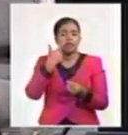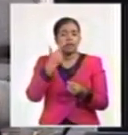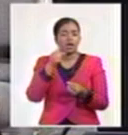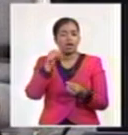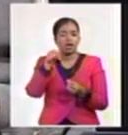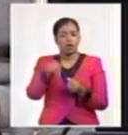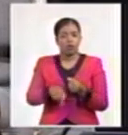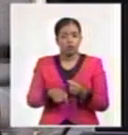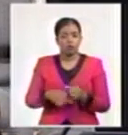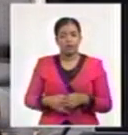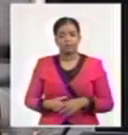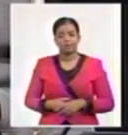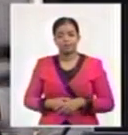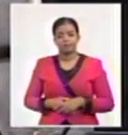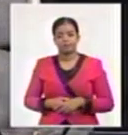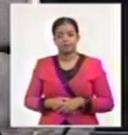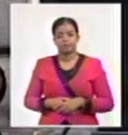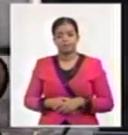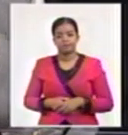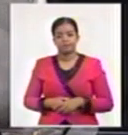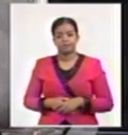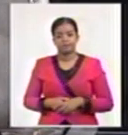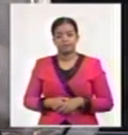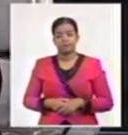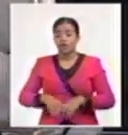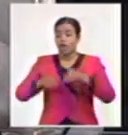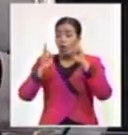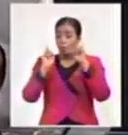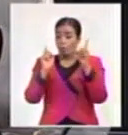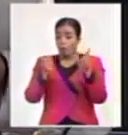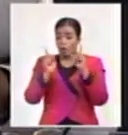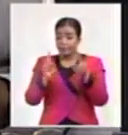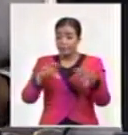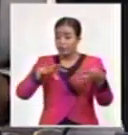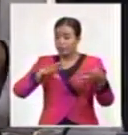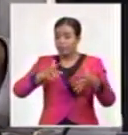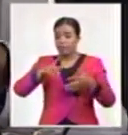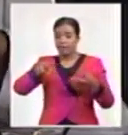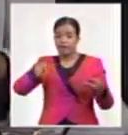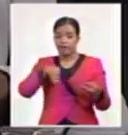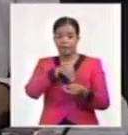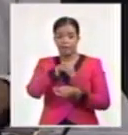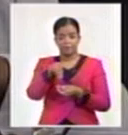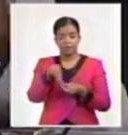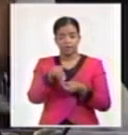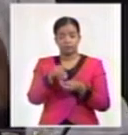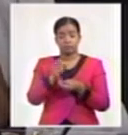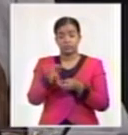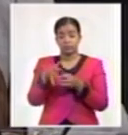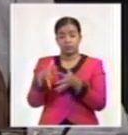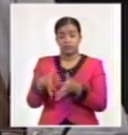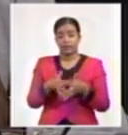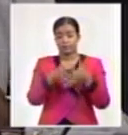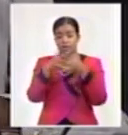condiciones geopolíticas unilaterales que hasta ahora han existido, con Estados Unidos como hegemón.